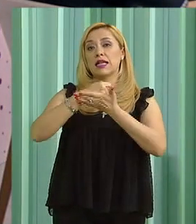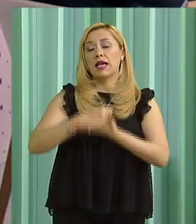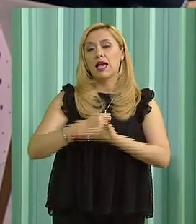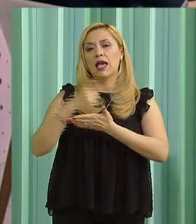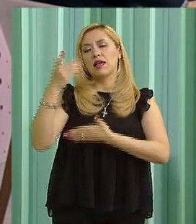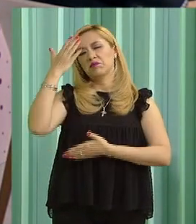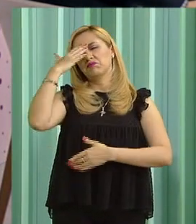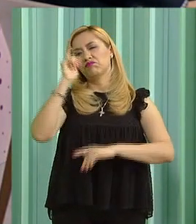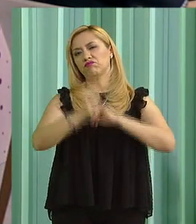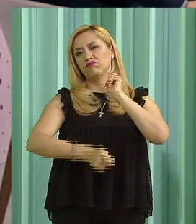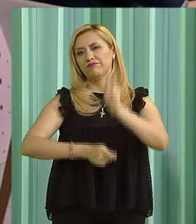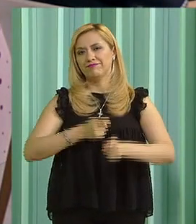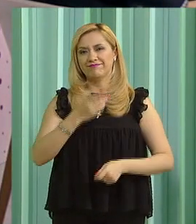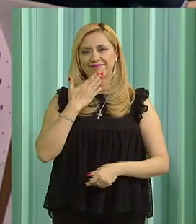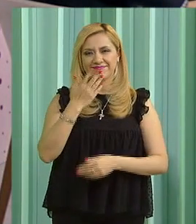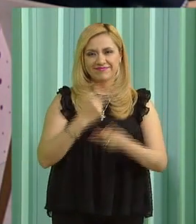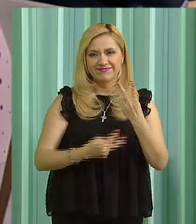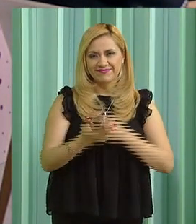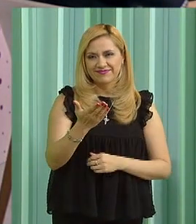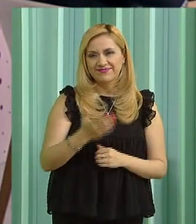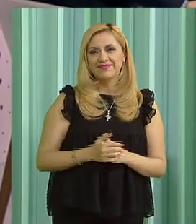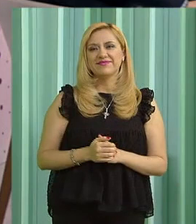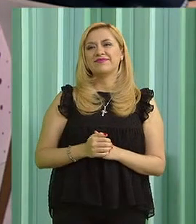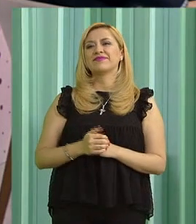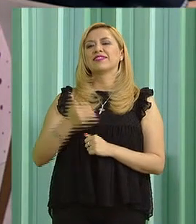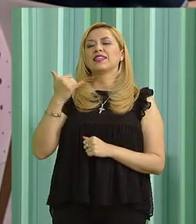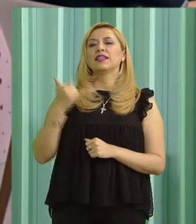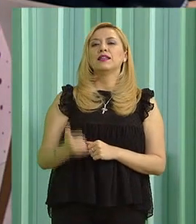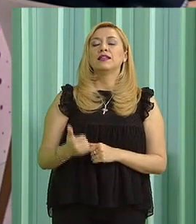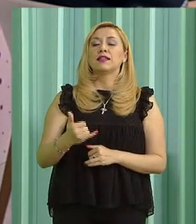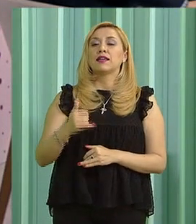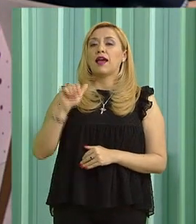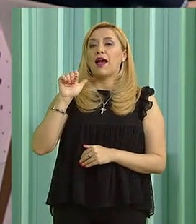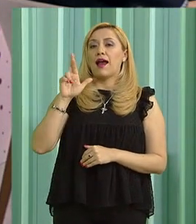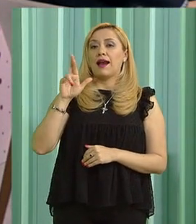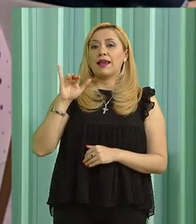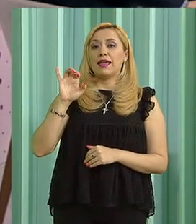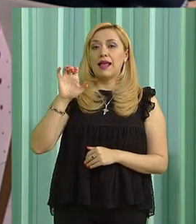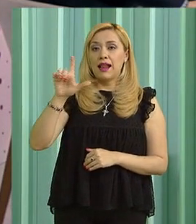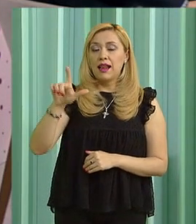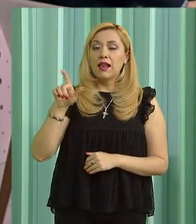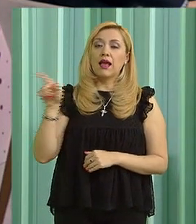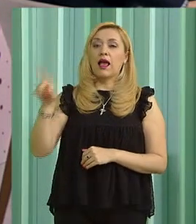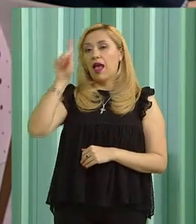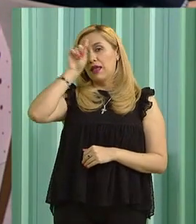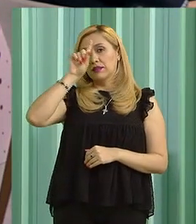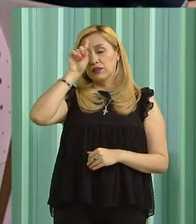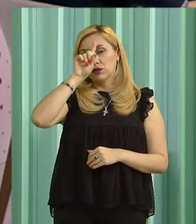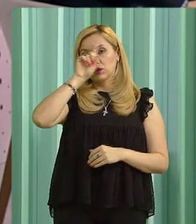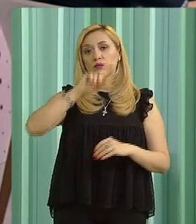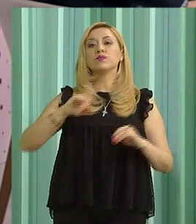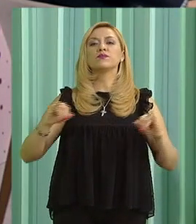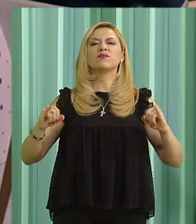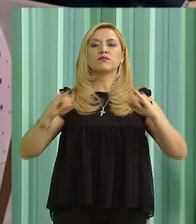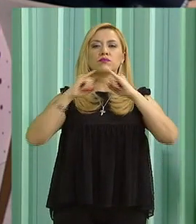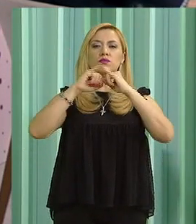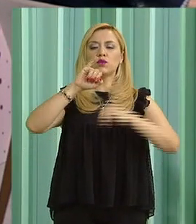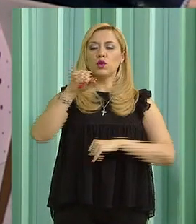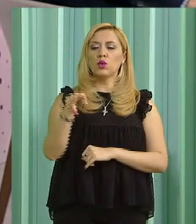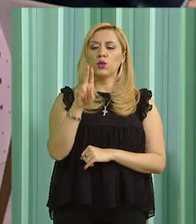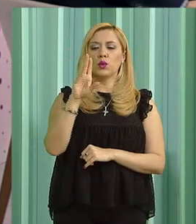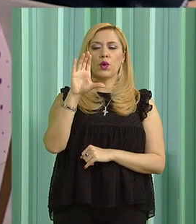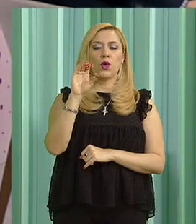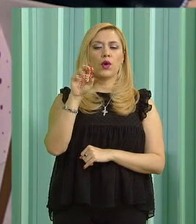estas temáticas. Víctor, bienvenido. Gracias. Y también nos acompaña Ariel Flores. Él es asesor del Instituto Juconi. Muchas